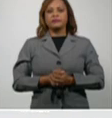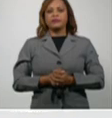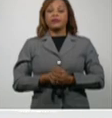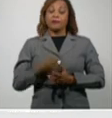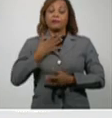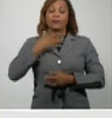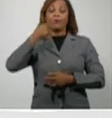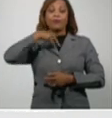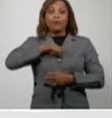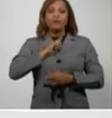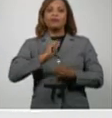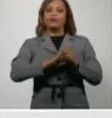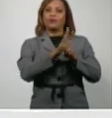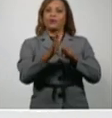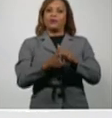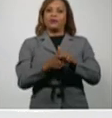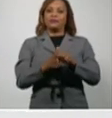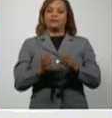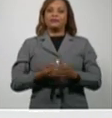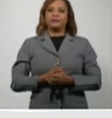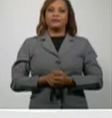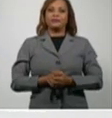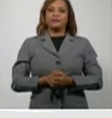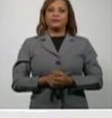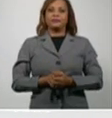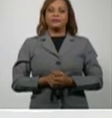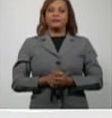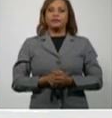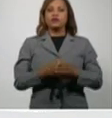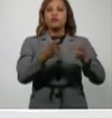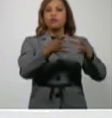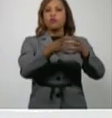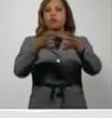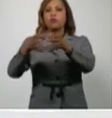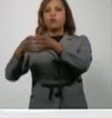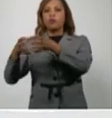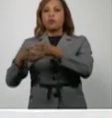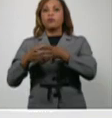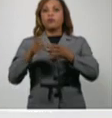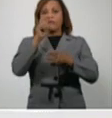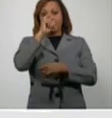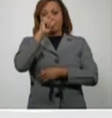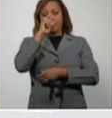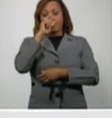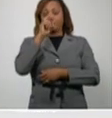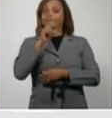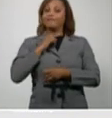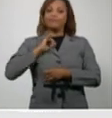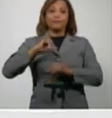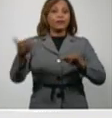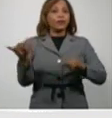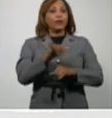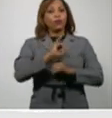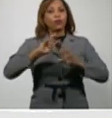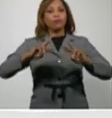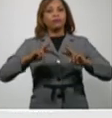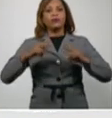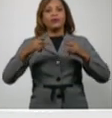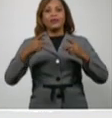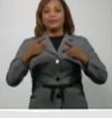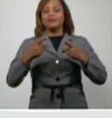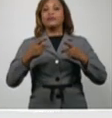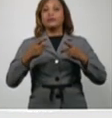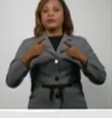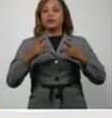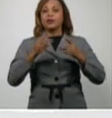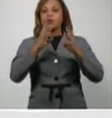la enfermedad. Por grupos de edades, nuevamente un número elevado de menores